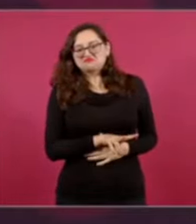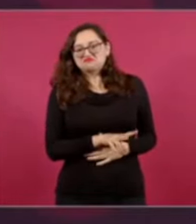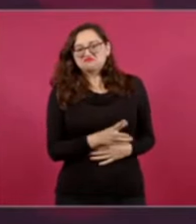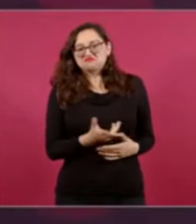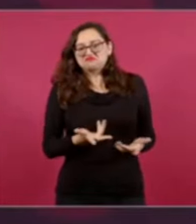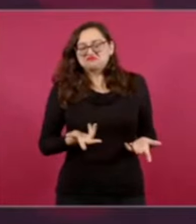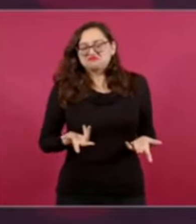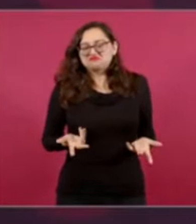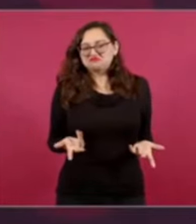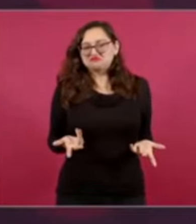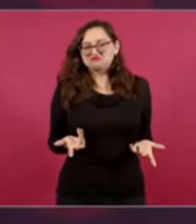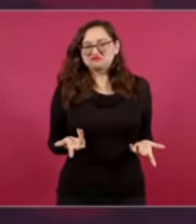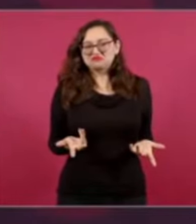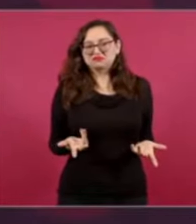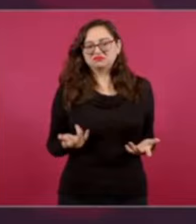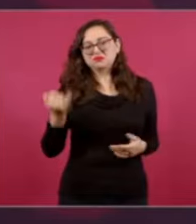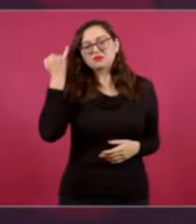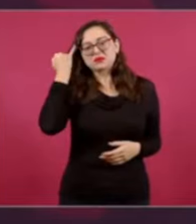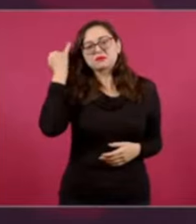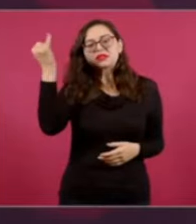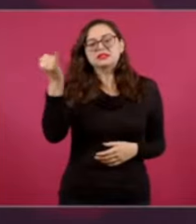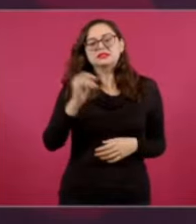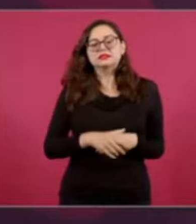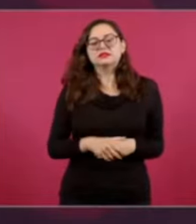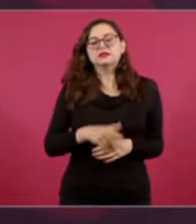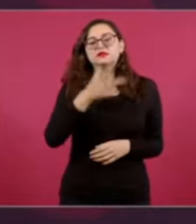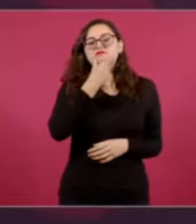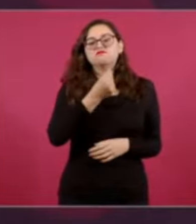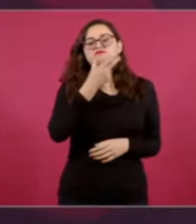Imagínense, el señor Fox.